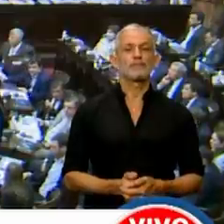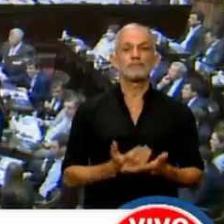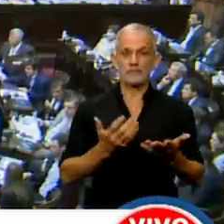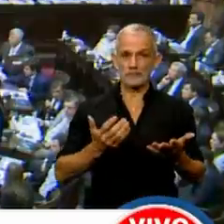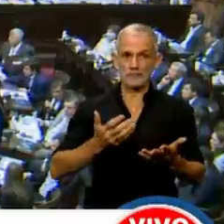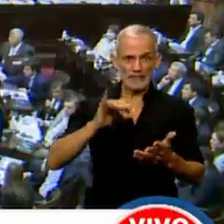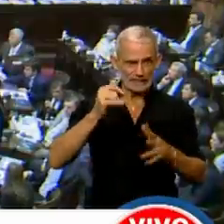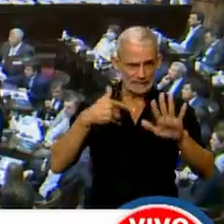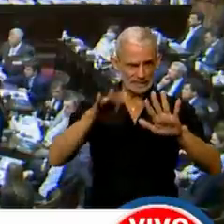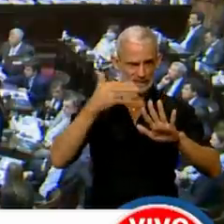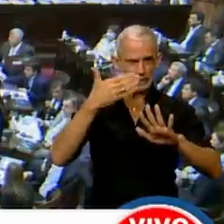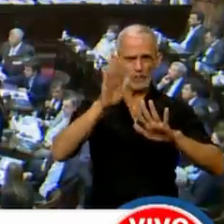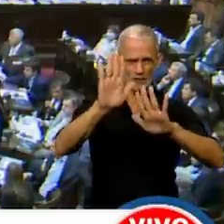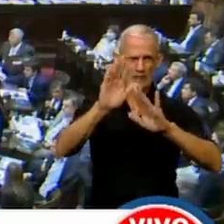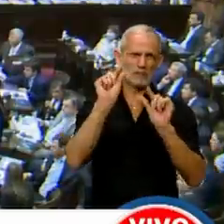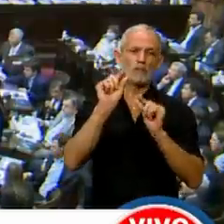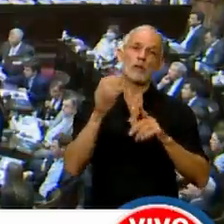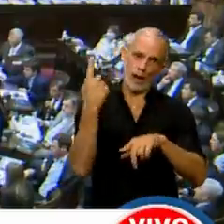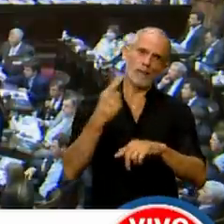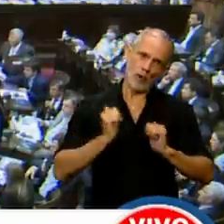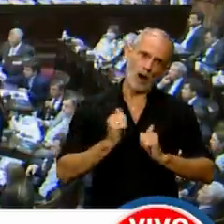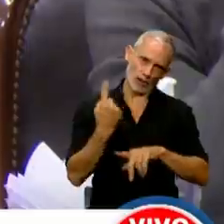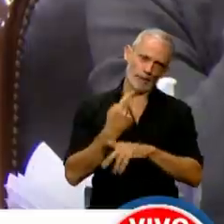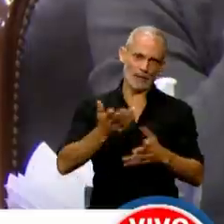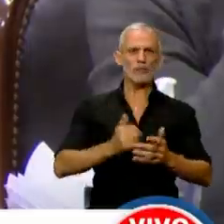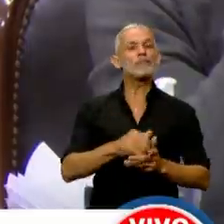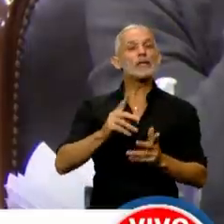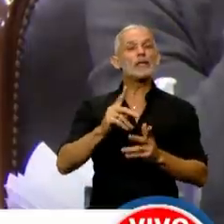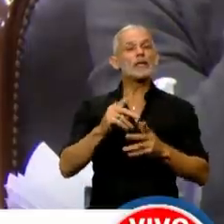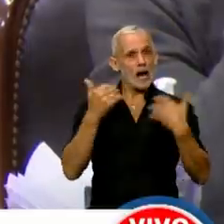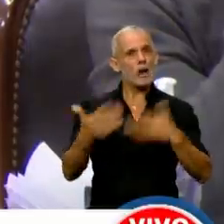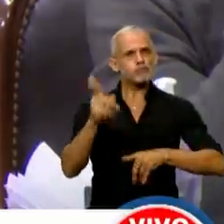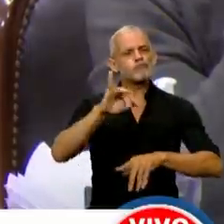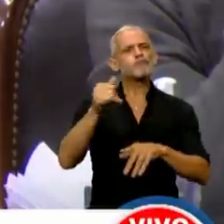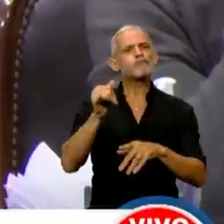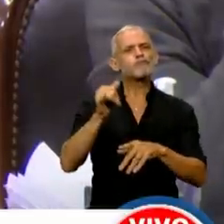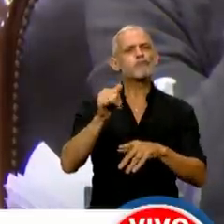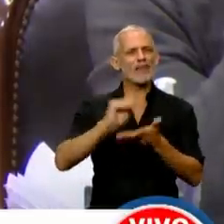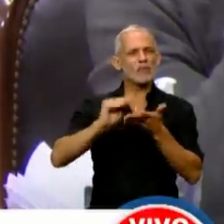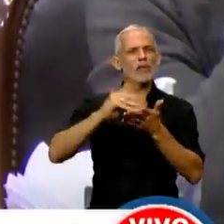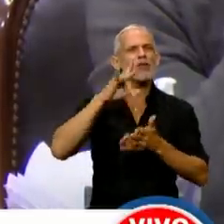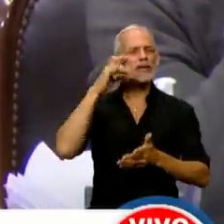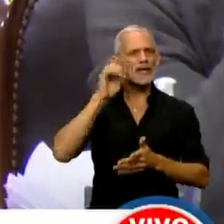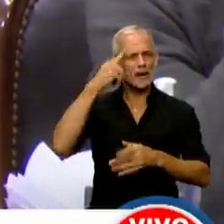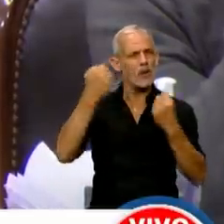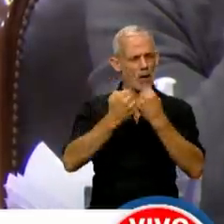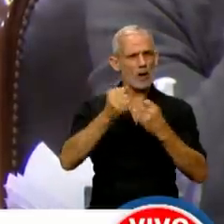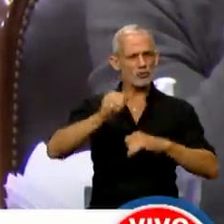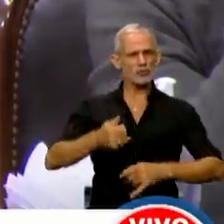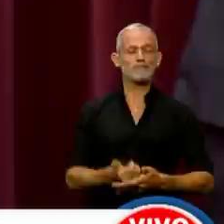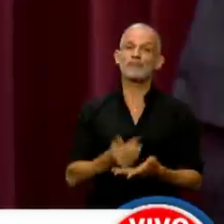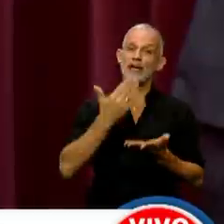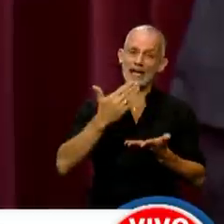si ya voy a hablar los esperen una hora acompañamos la moción del diputado de ella como presidente y ahora